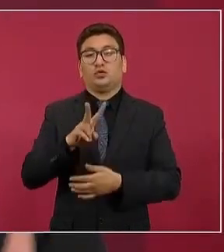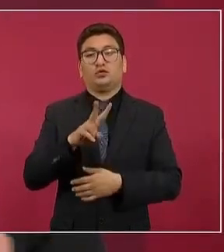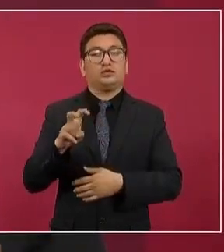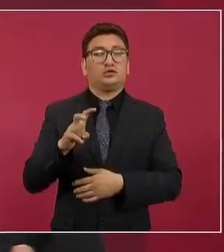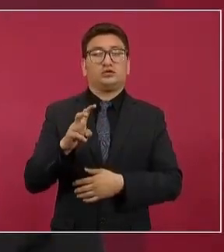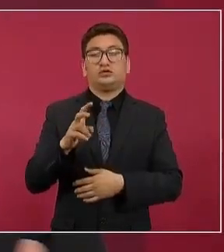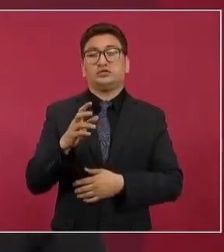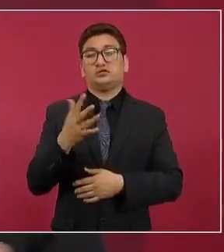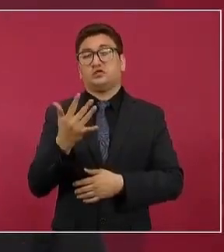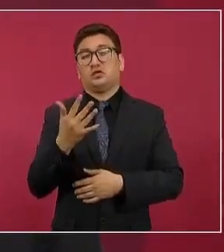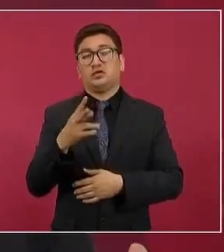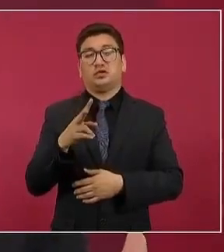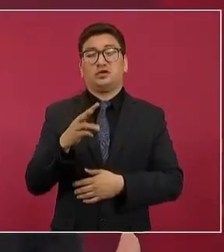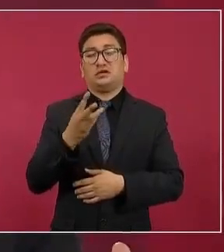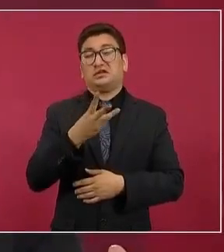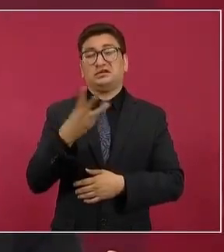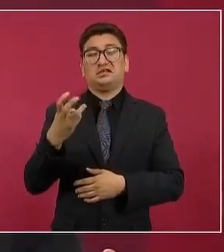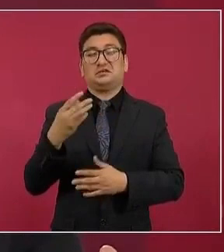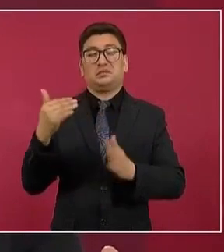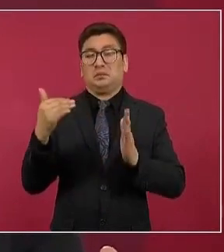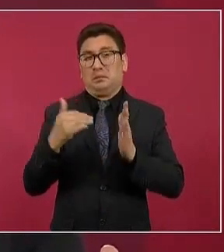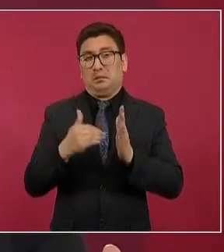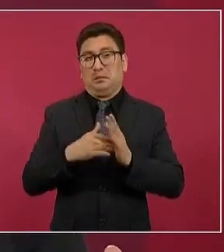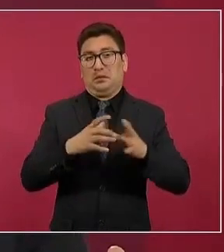250, 300 mil barriles de gasolinas